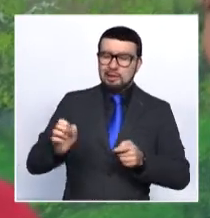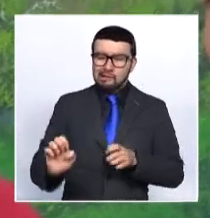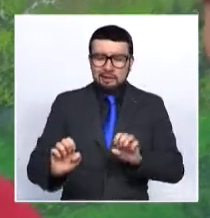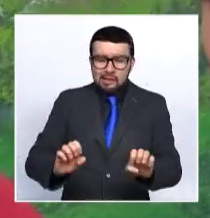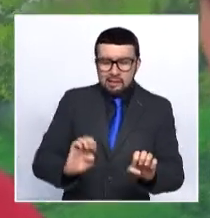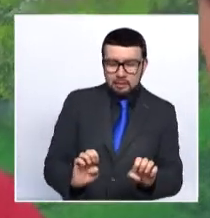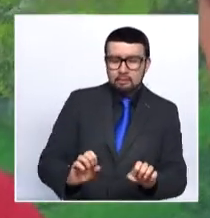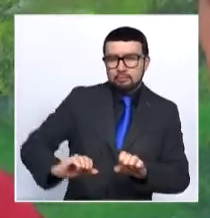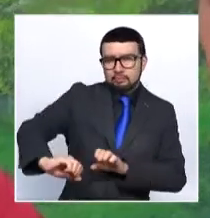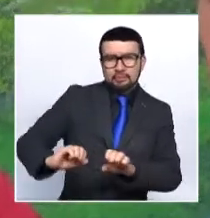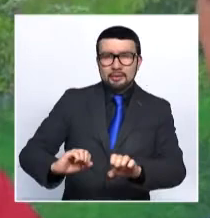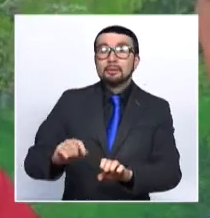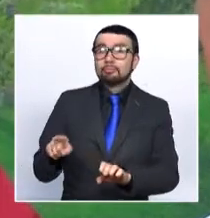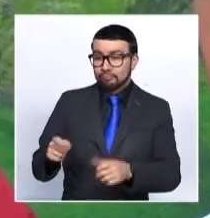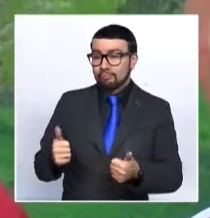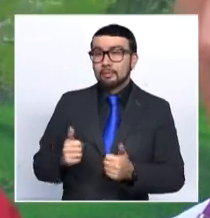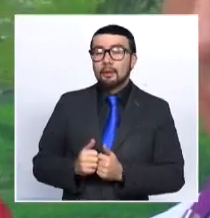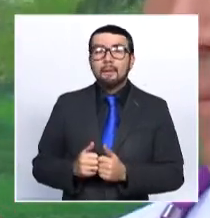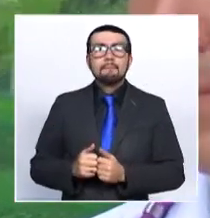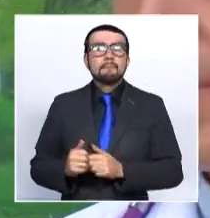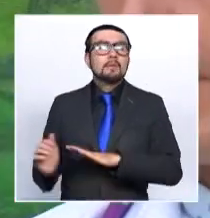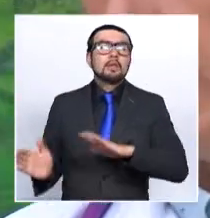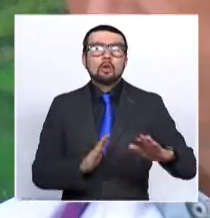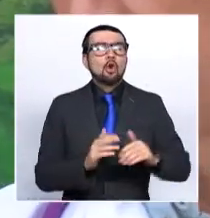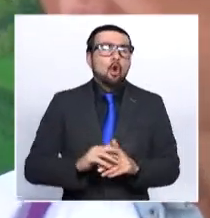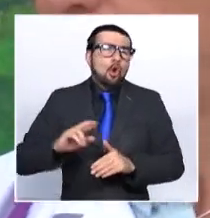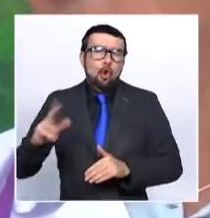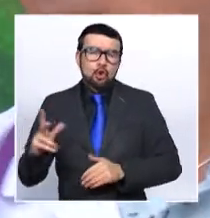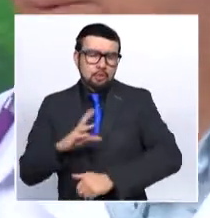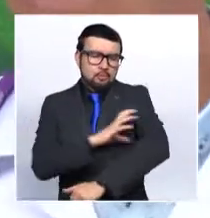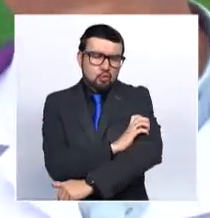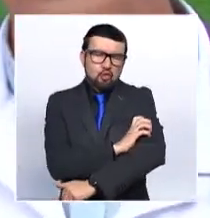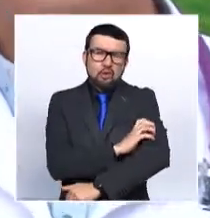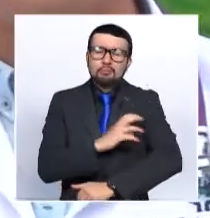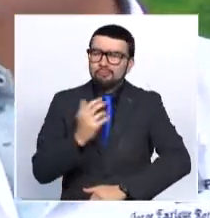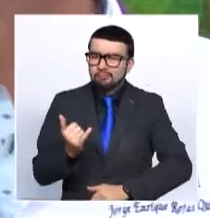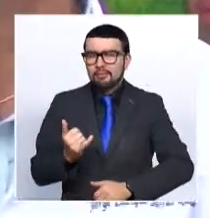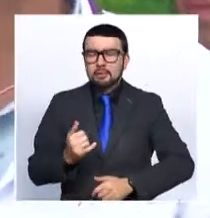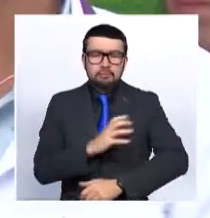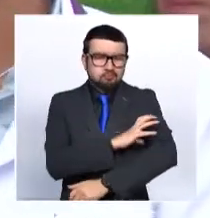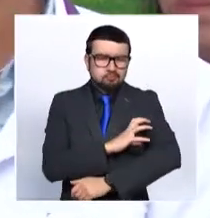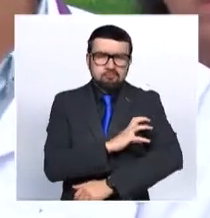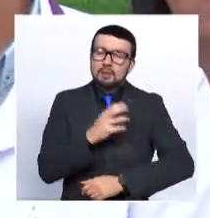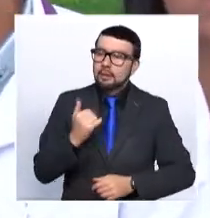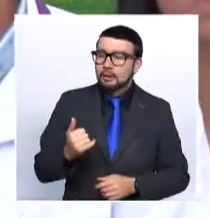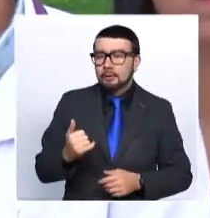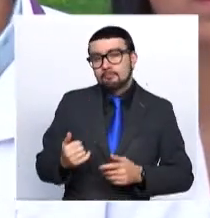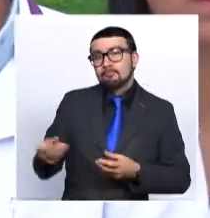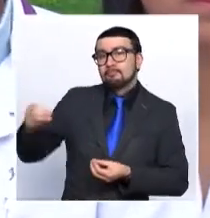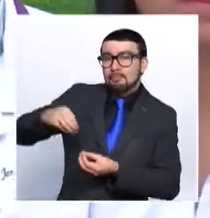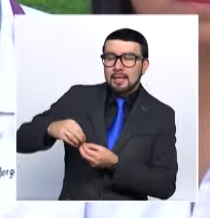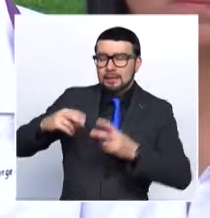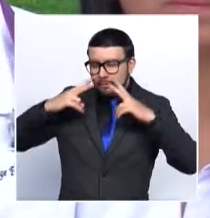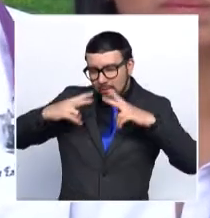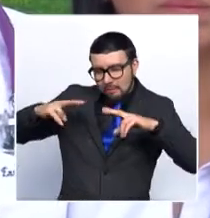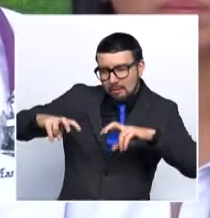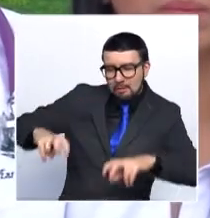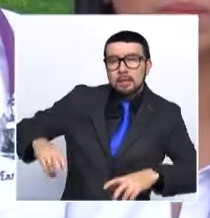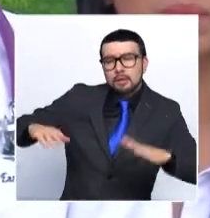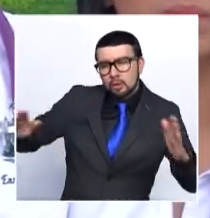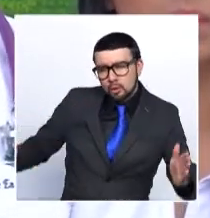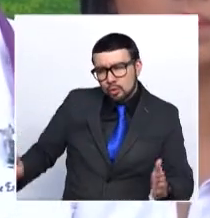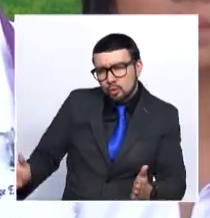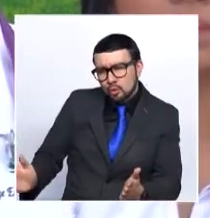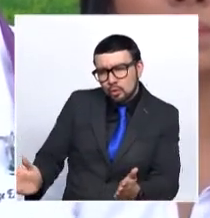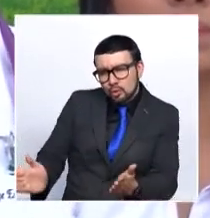otro tipo de casos a nivel de daños más musculares o lesiones que requieren ya de un proceso mucho más largo, que tiene que ver más con un proceso de rehabilitación, y ahí es